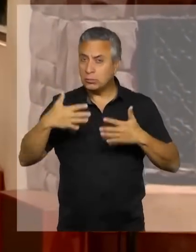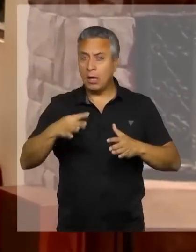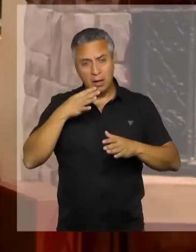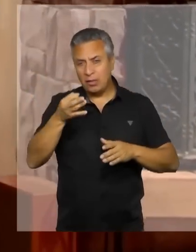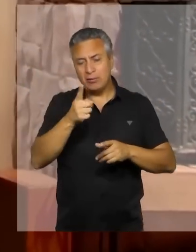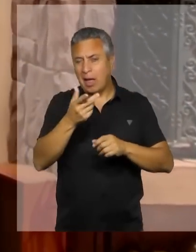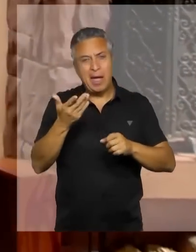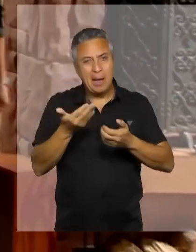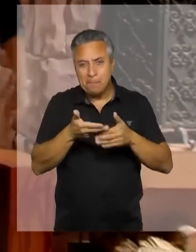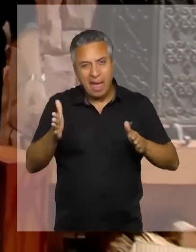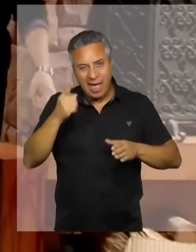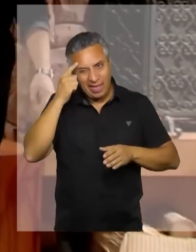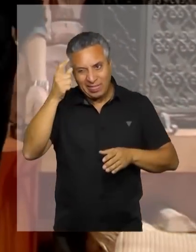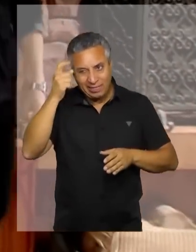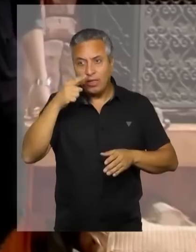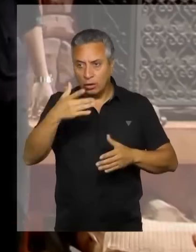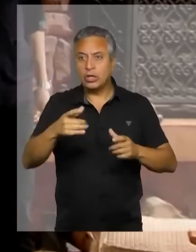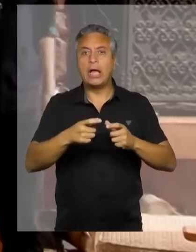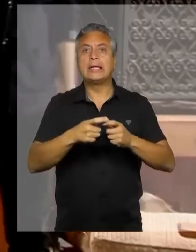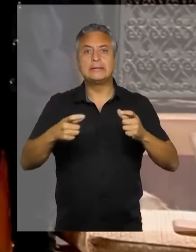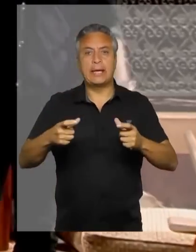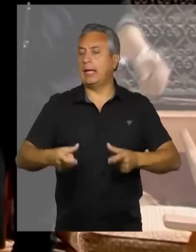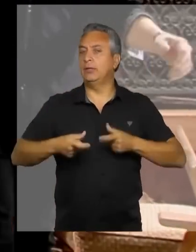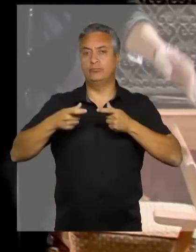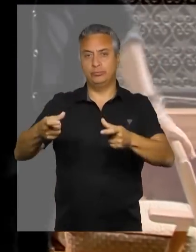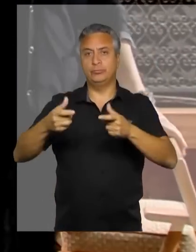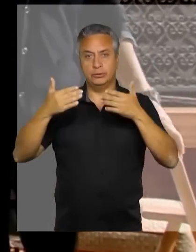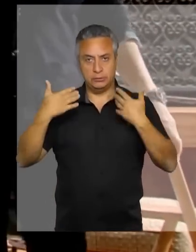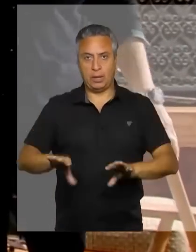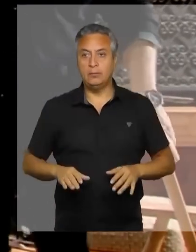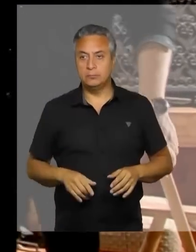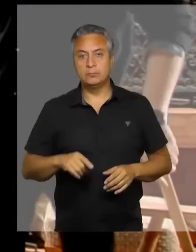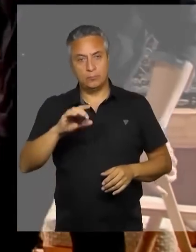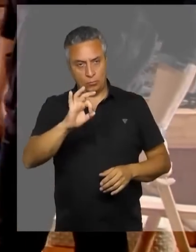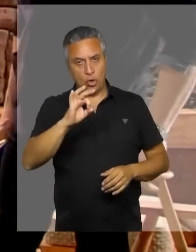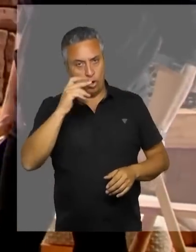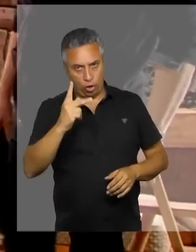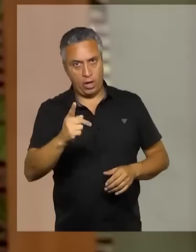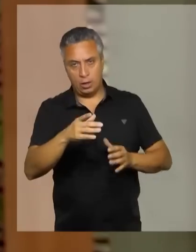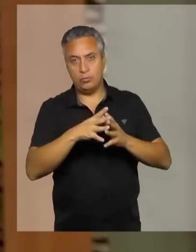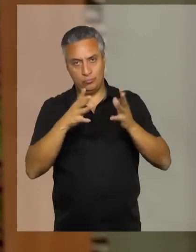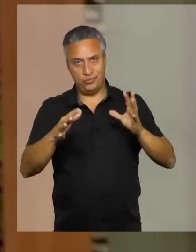y tienen el cheque en su poder. Ok, muchas gracias.